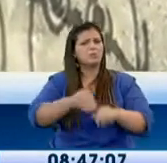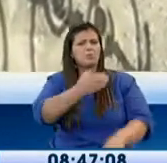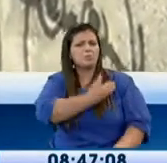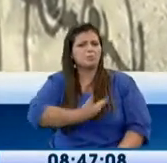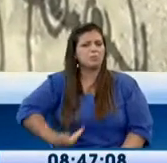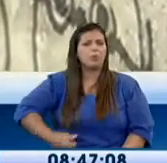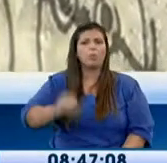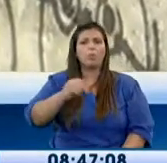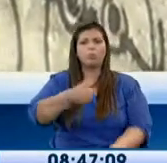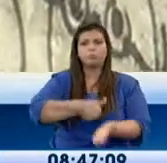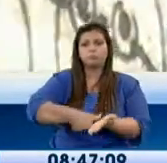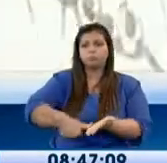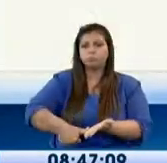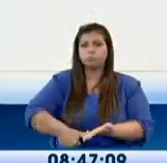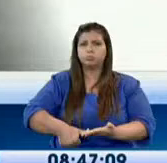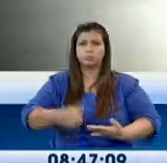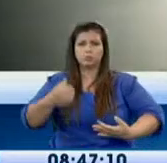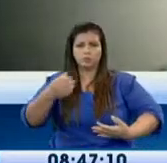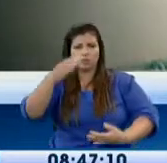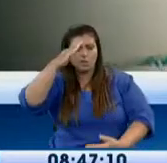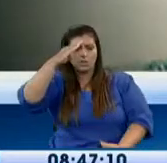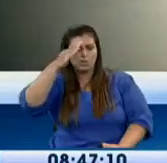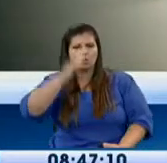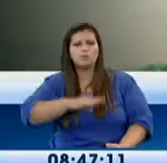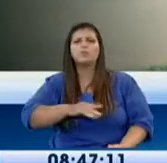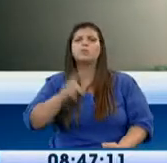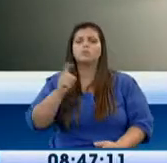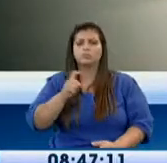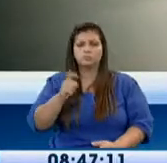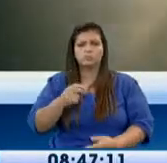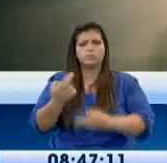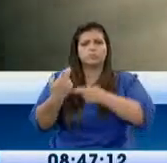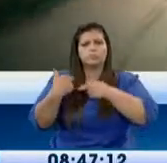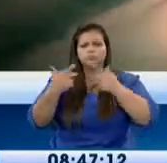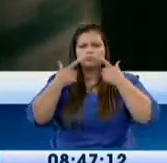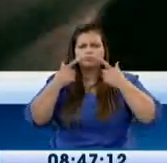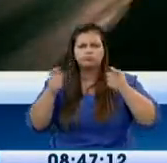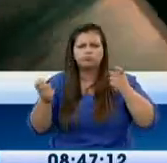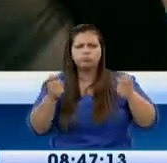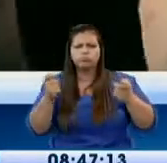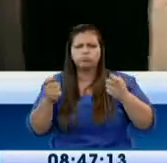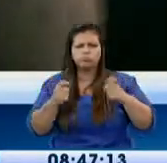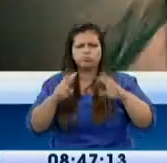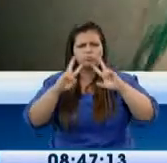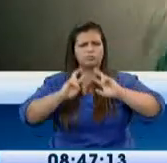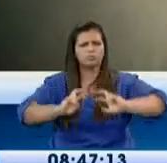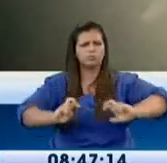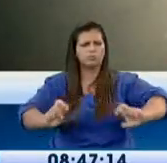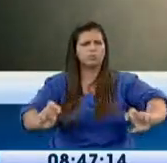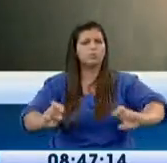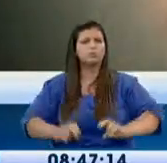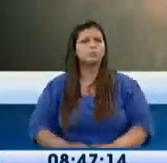deberían abrir investigaciones, pero a fondo. El acecho crece en las esquinas y ellos solo quieren que en medio de